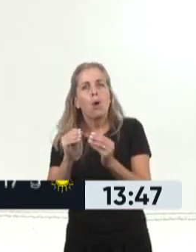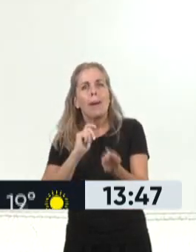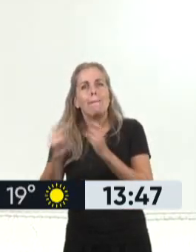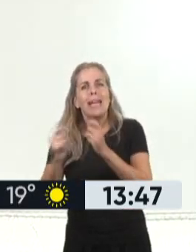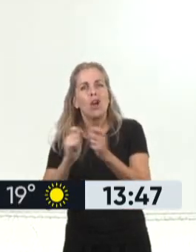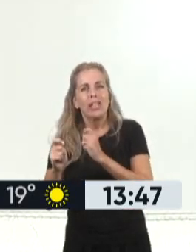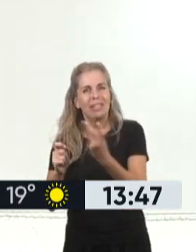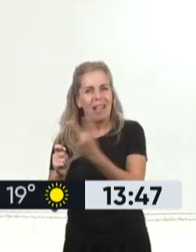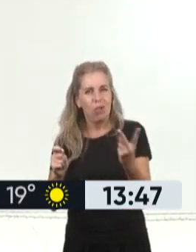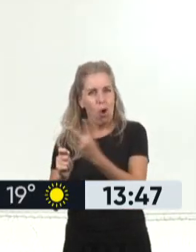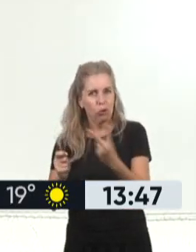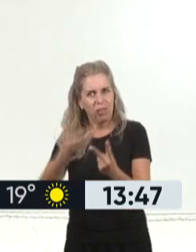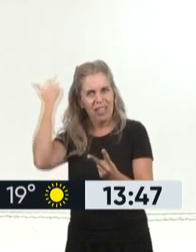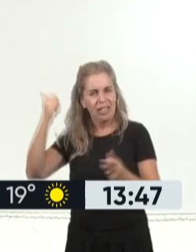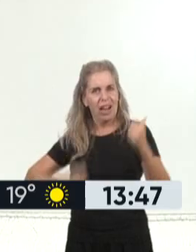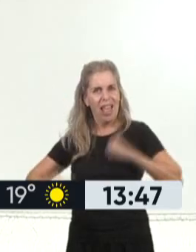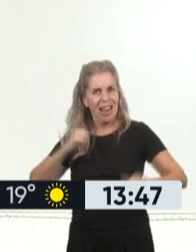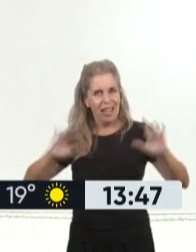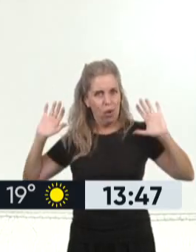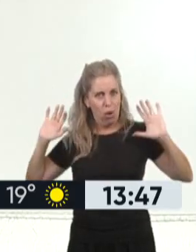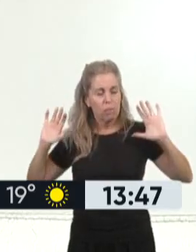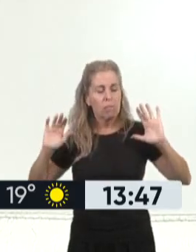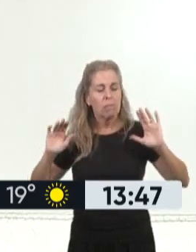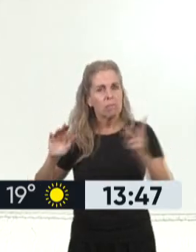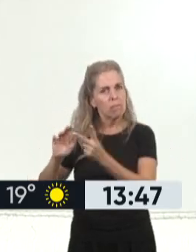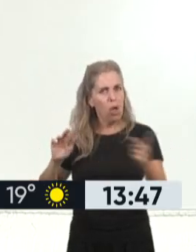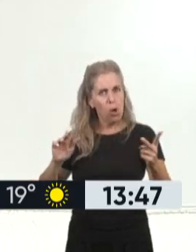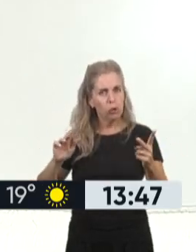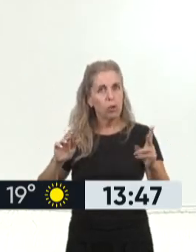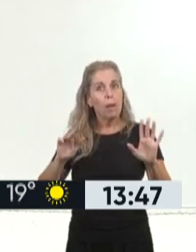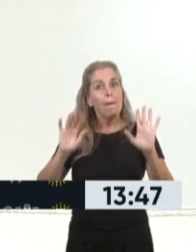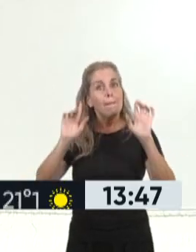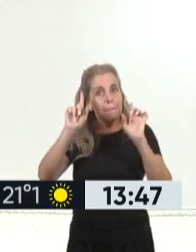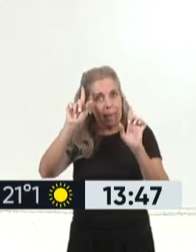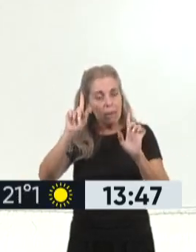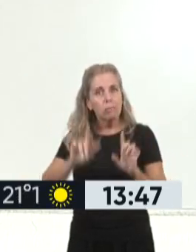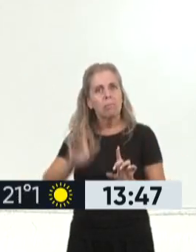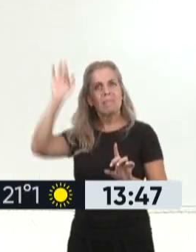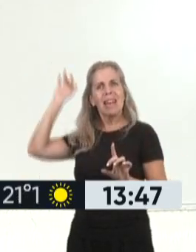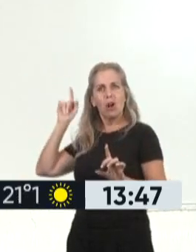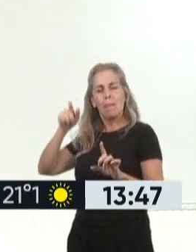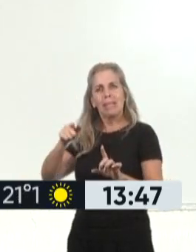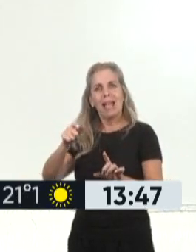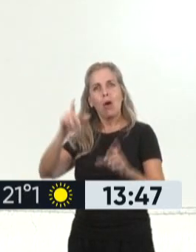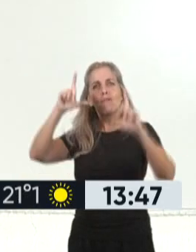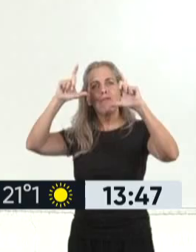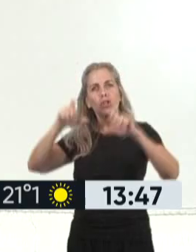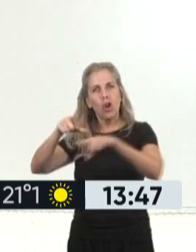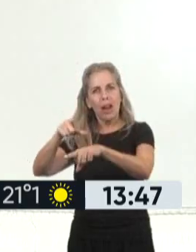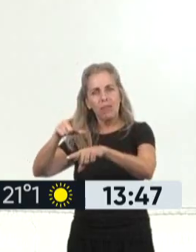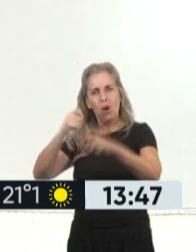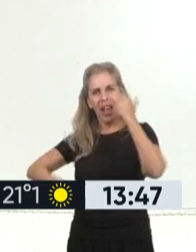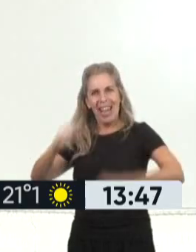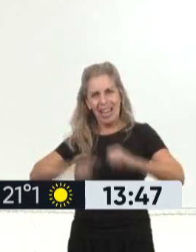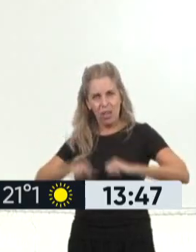colega Carla Ricciotti y hasta ahora no se han comunicado con la familia de Pablo Grillo? El gobierno no ha hecho